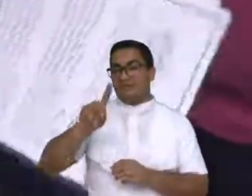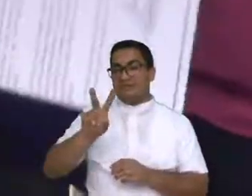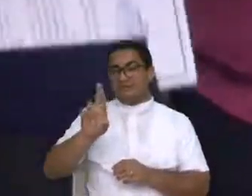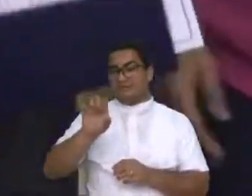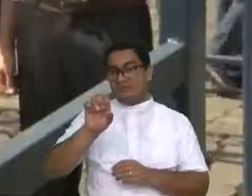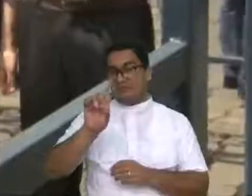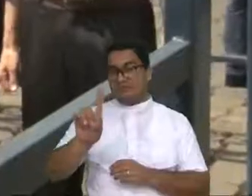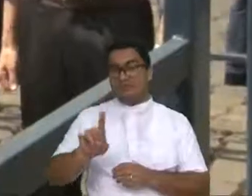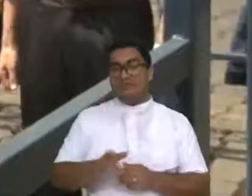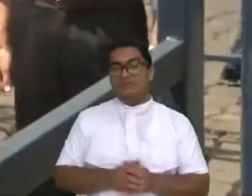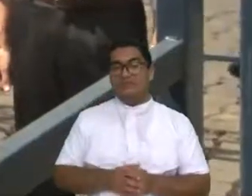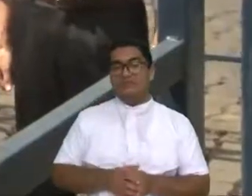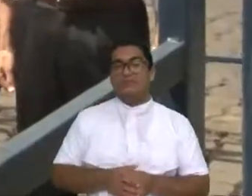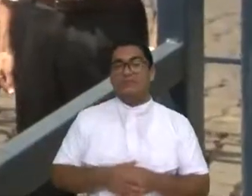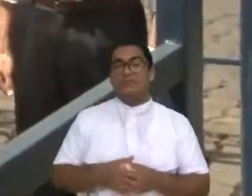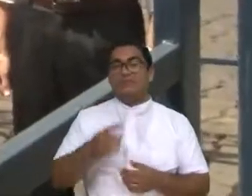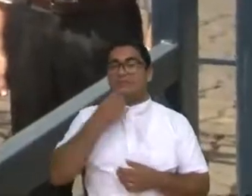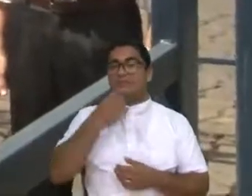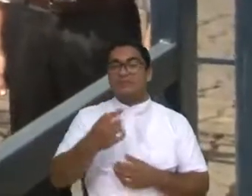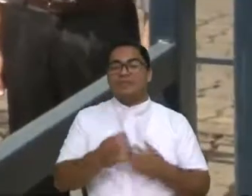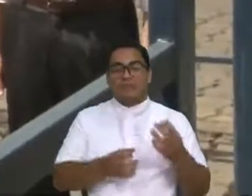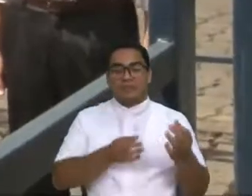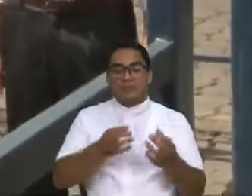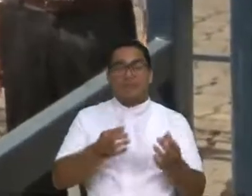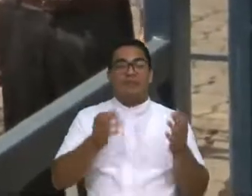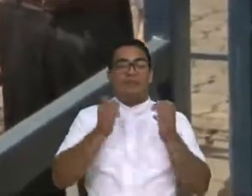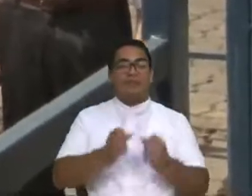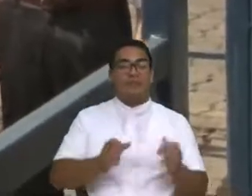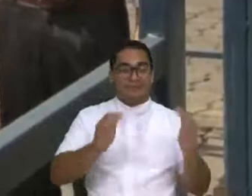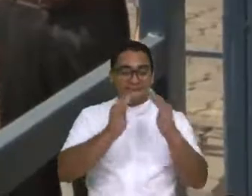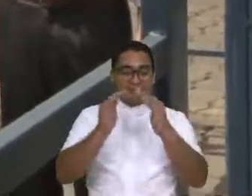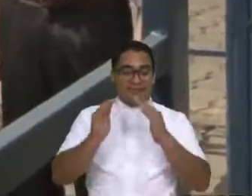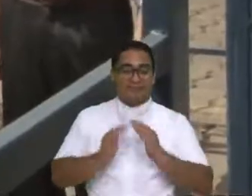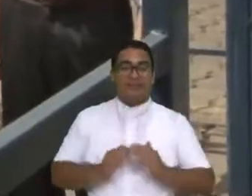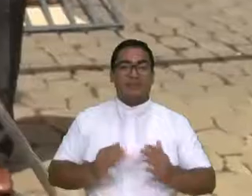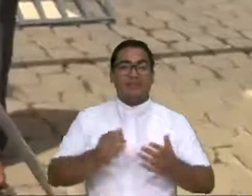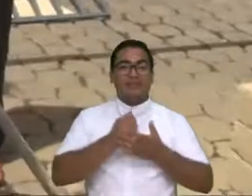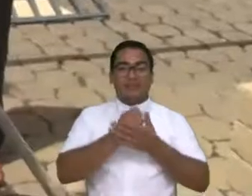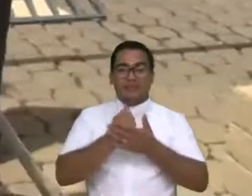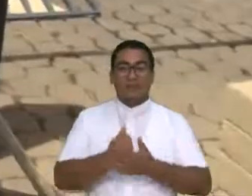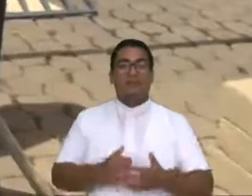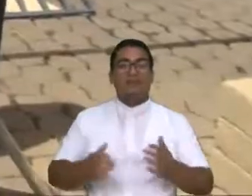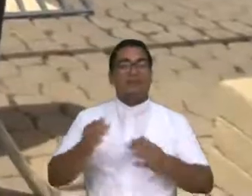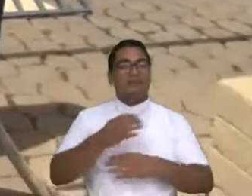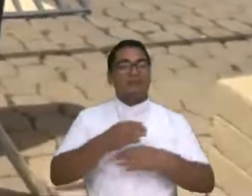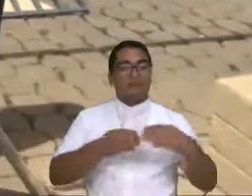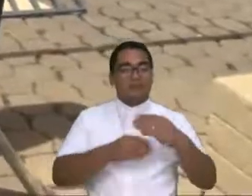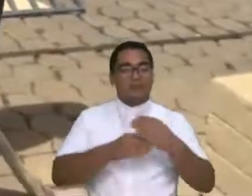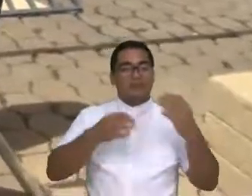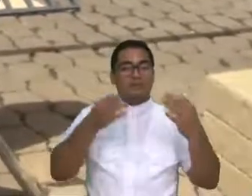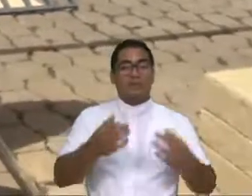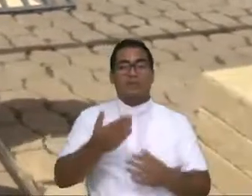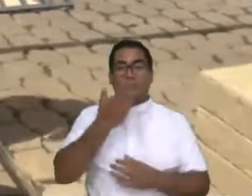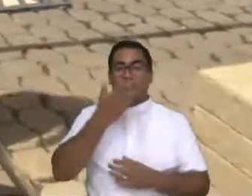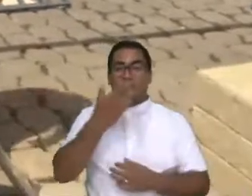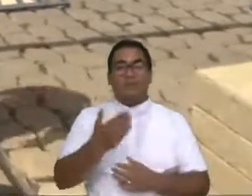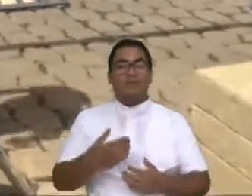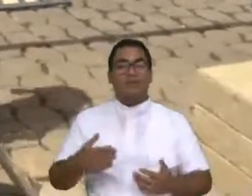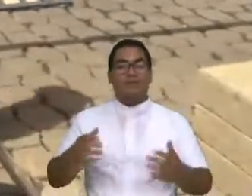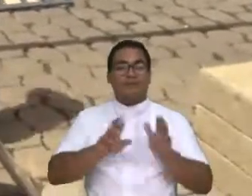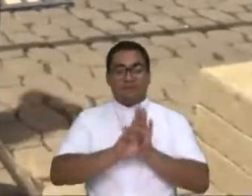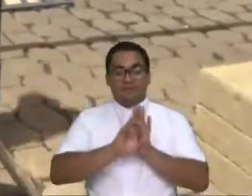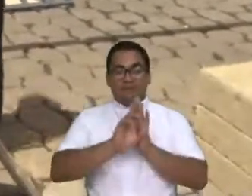Desastres Naturales, quien destacó que la construcción de viviendas solidarias es un proyecto emblemático de las capacidades de respuesta